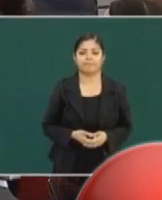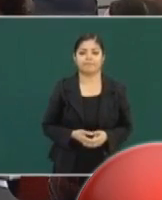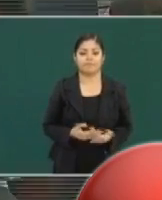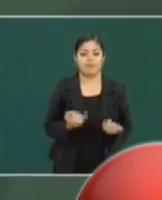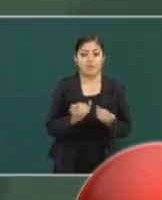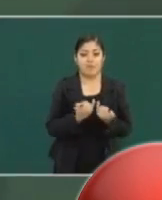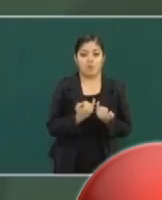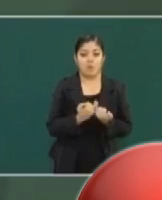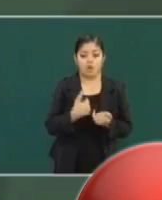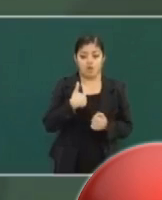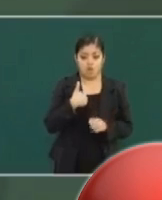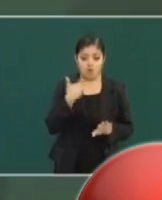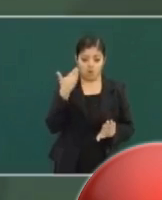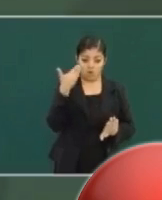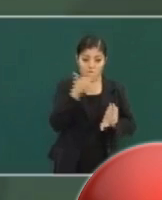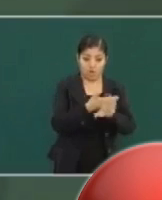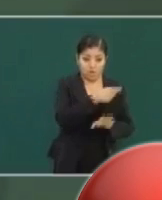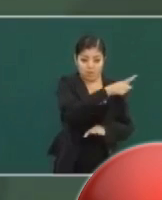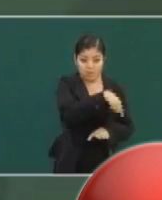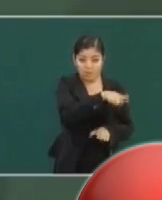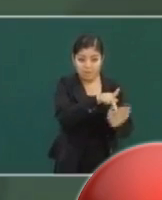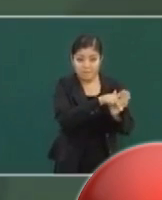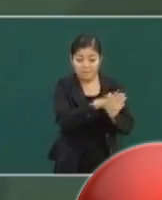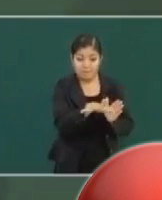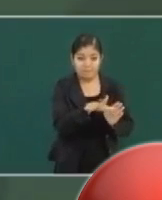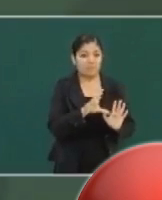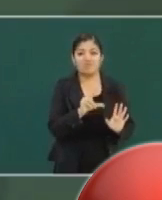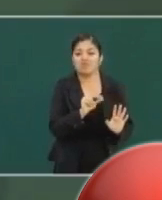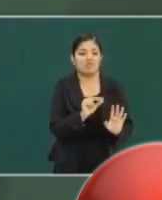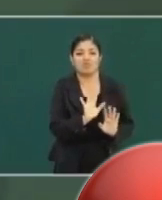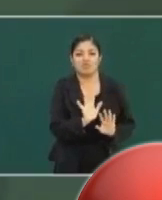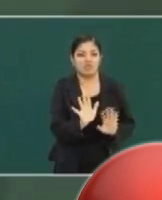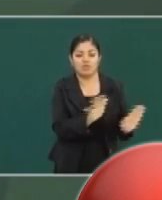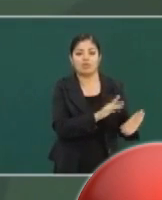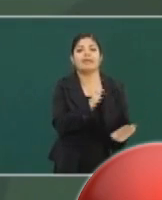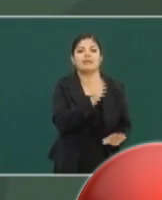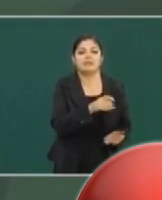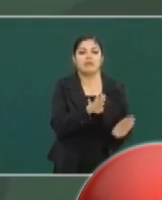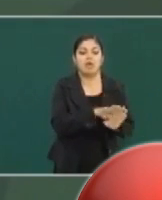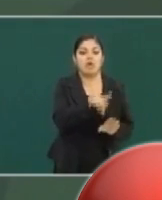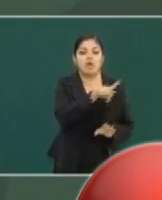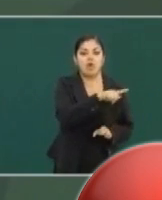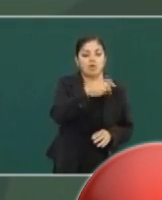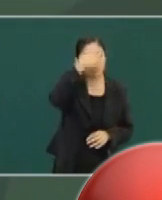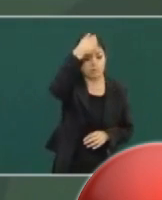ofender a ningún periodista, no, es, a ver, fuera máscaras.